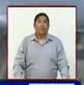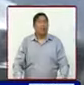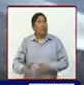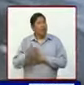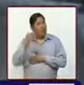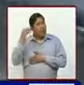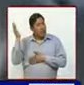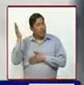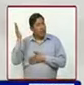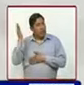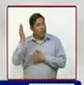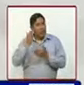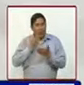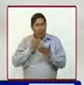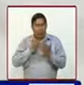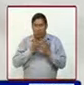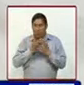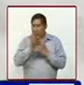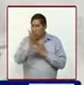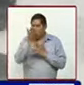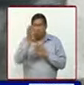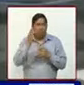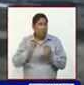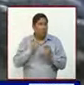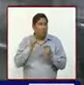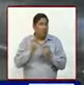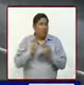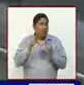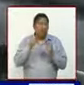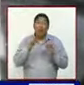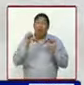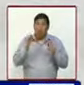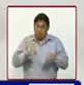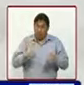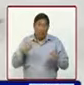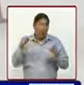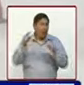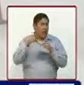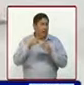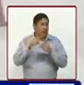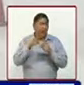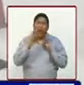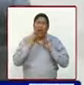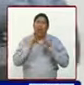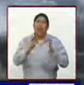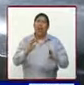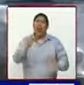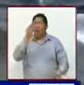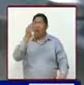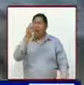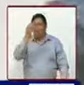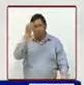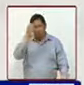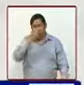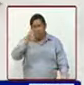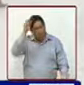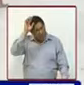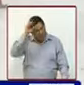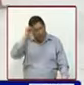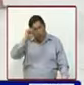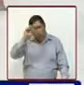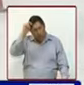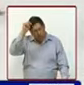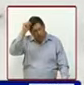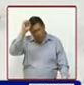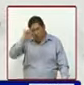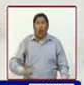Esta es una vía troncal, importante, estratégica, para llegar inclusive hasta el sector de Río Abajo, donde están pues, todos los